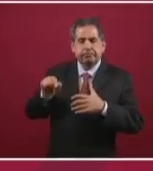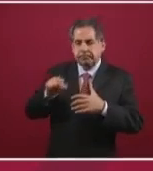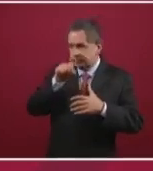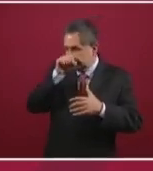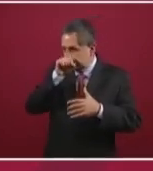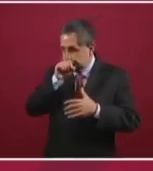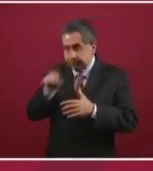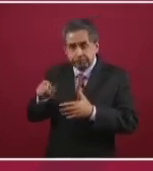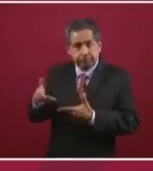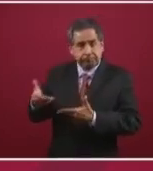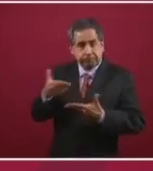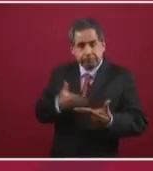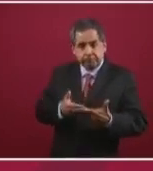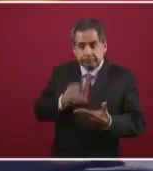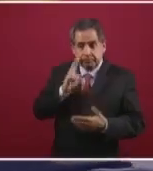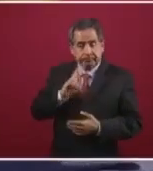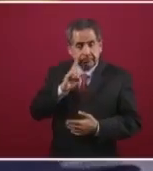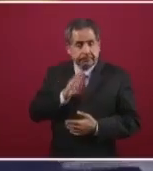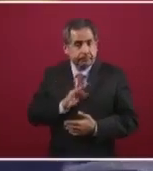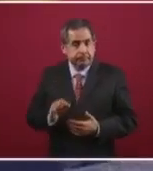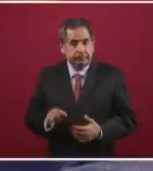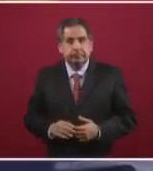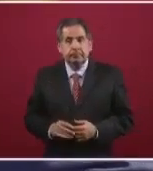se propusiera